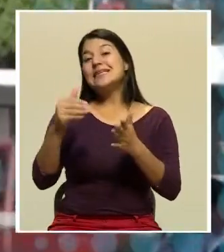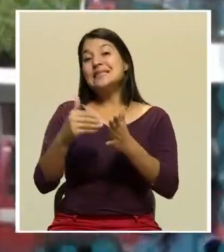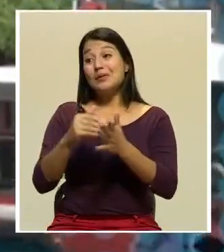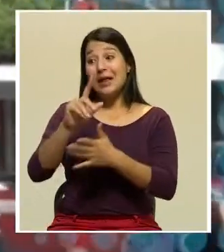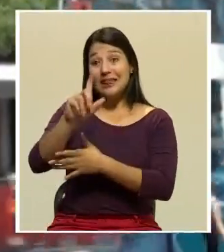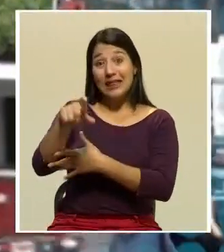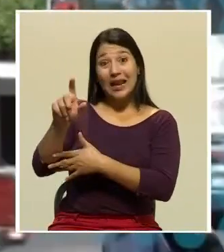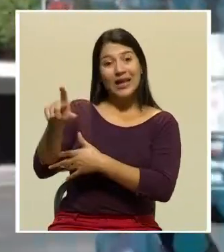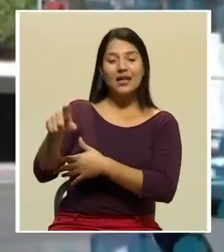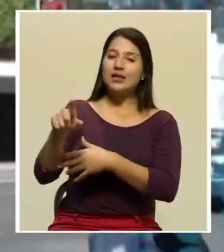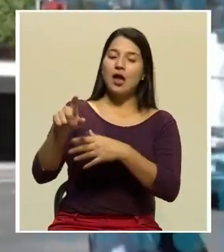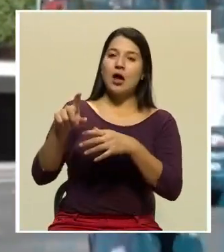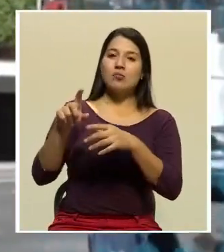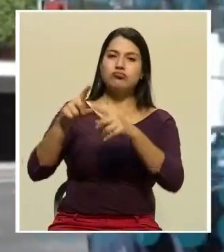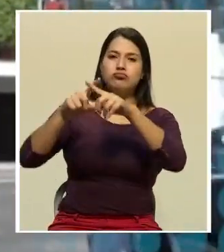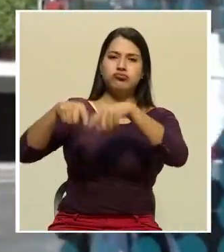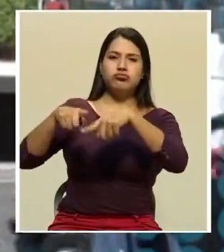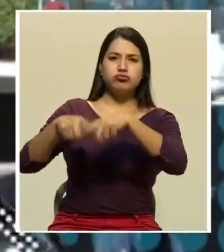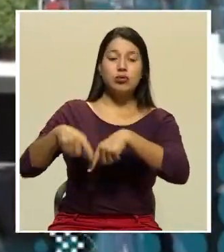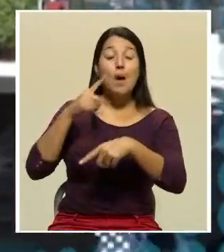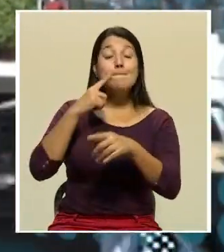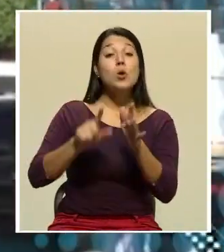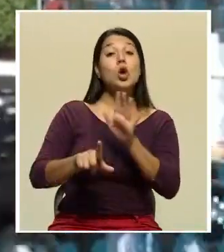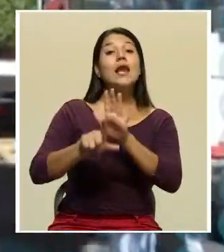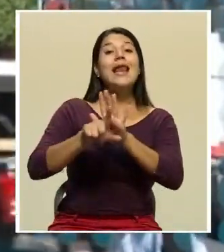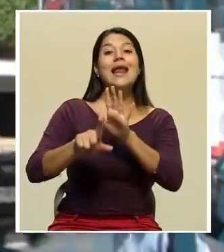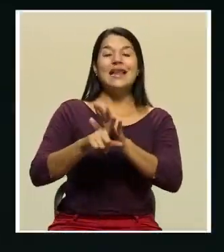vigencia de la ley contra la usura crediticia.